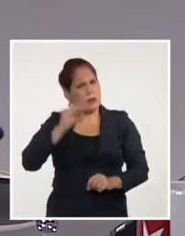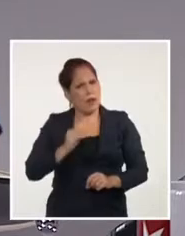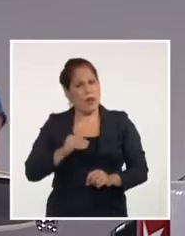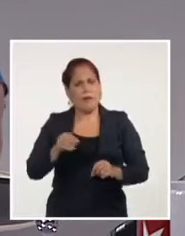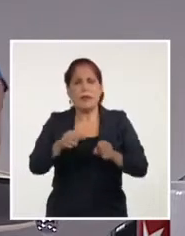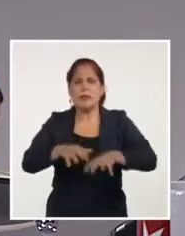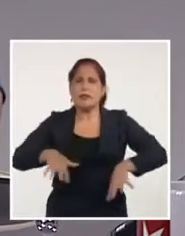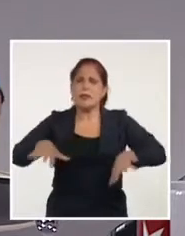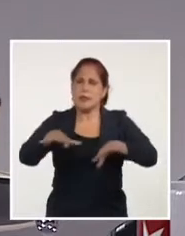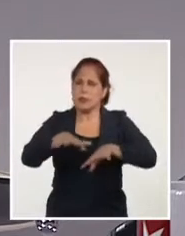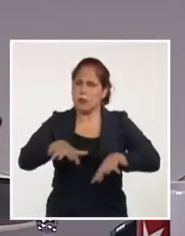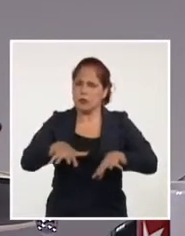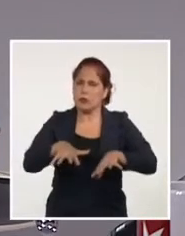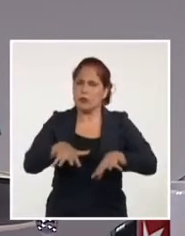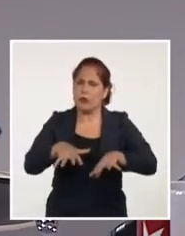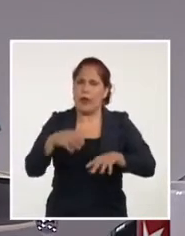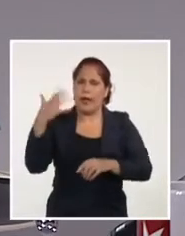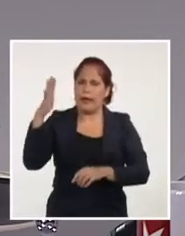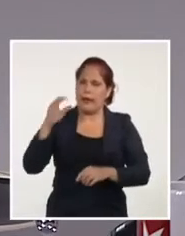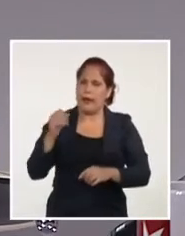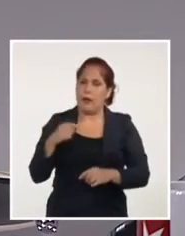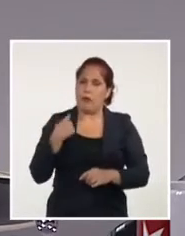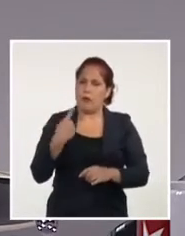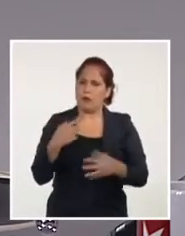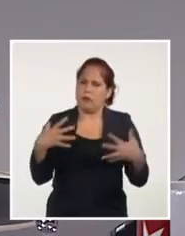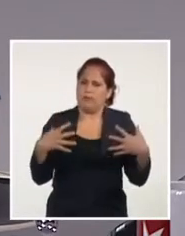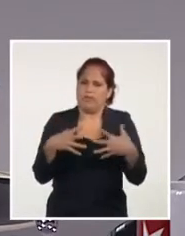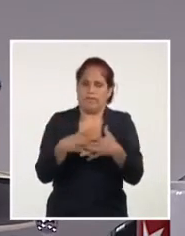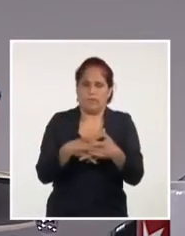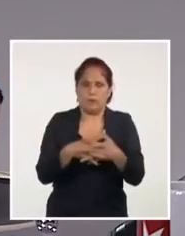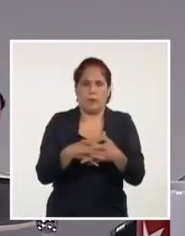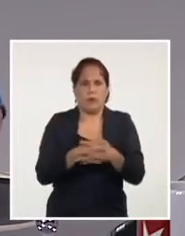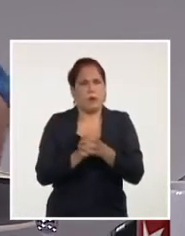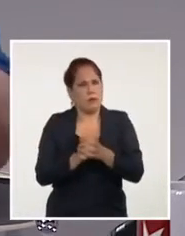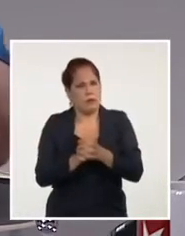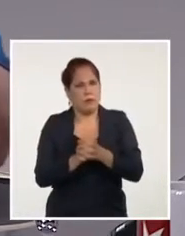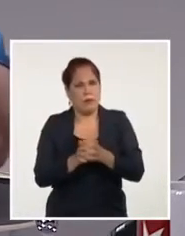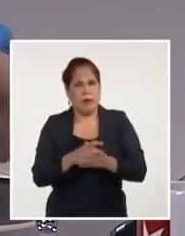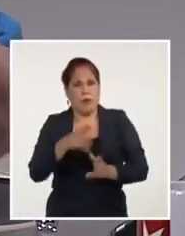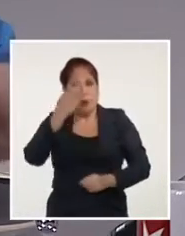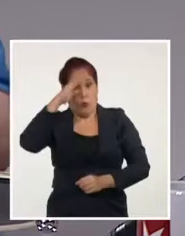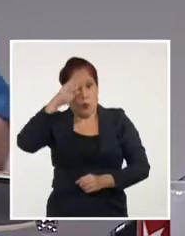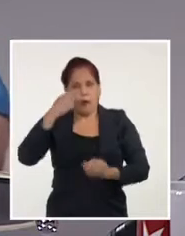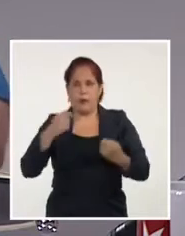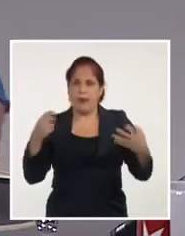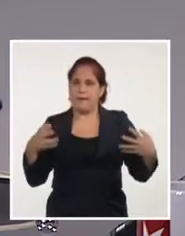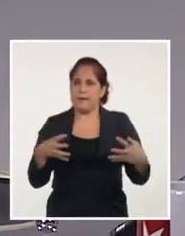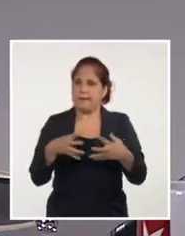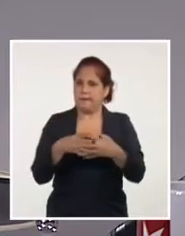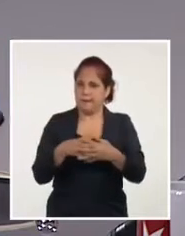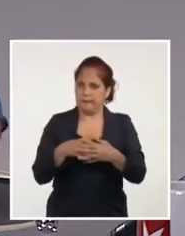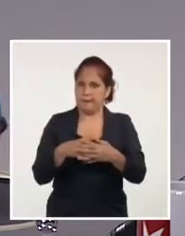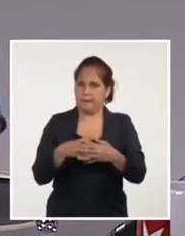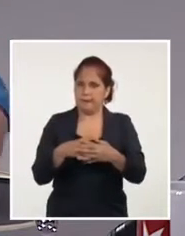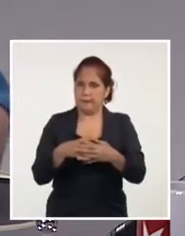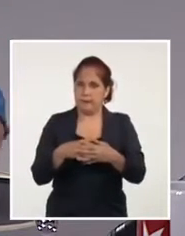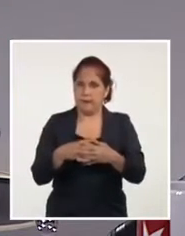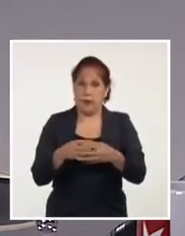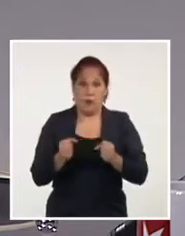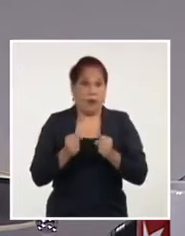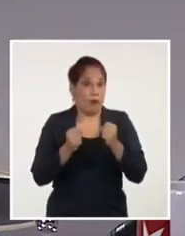un pueblo cohesionado. De ahí la importancia de los llamados a la unidad, de ahí lo que ha imantado este país,